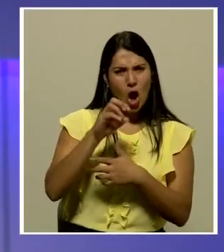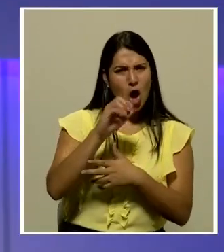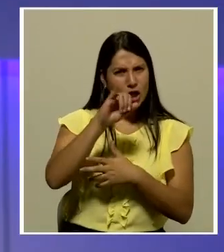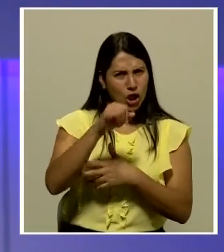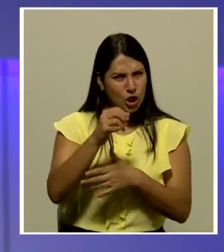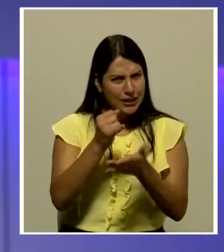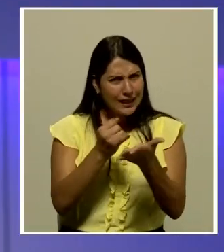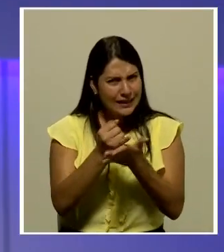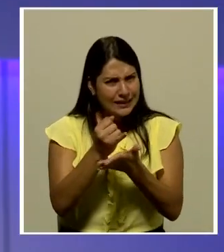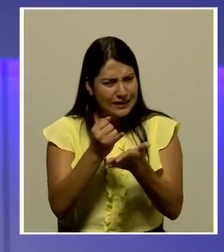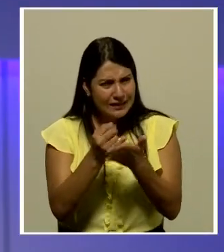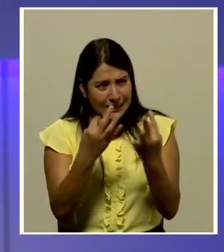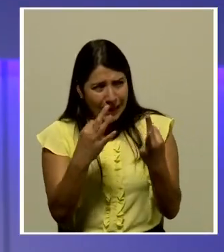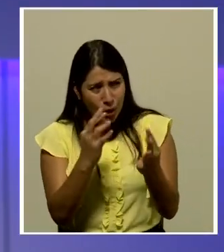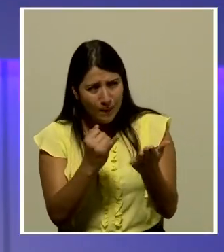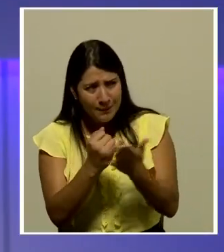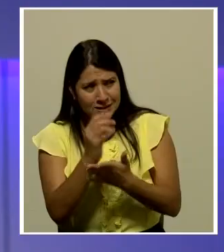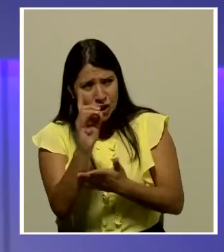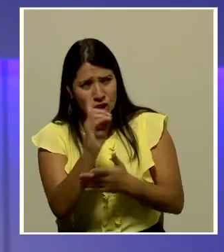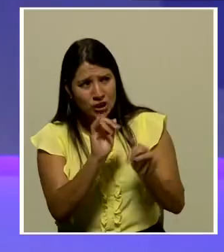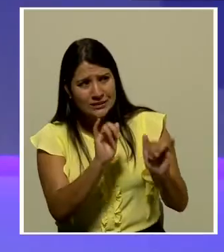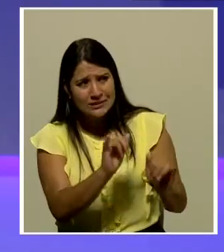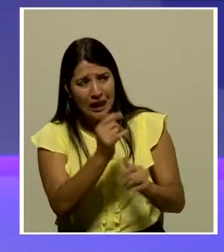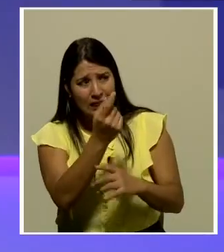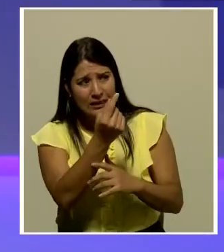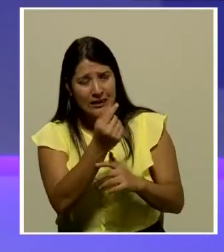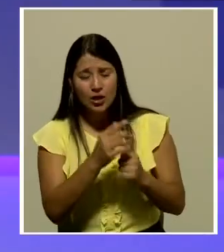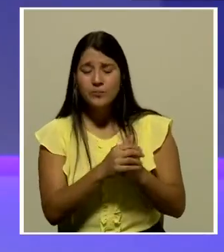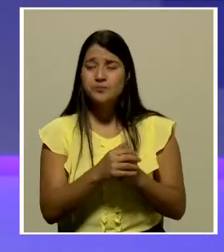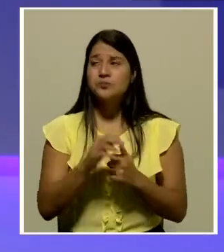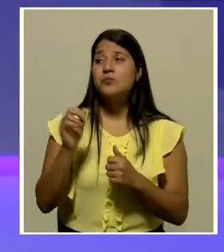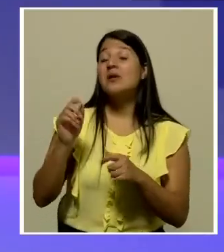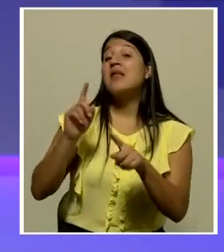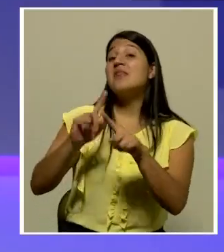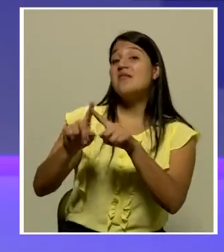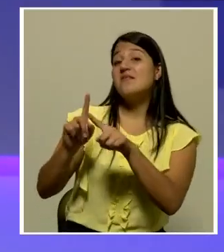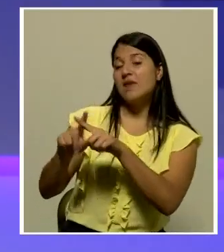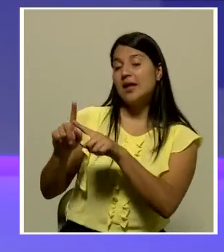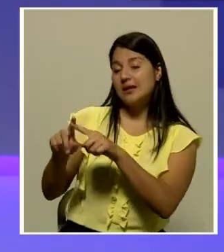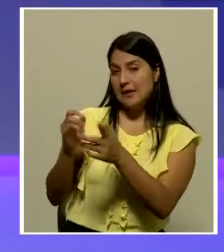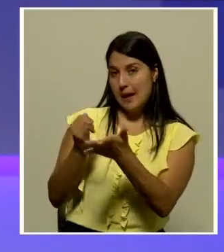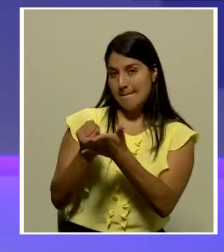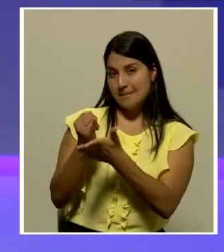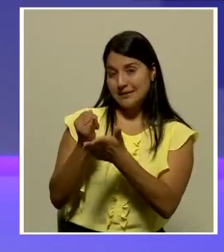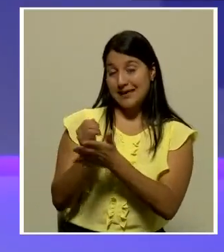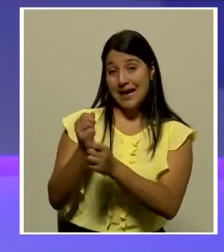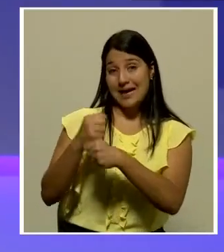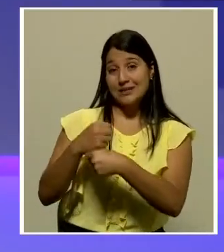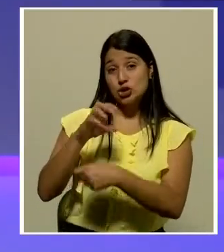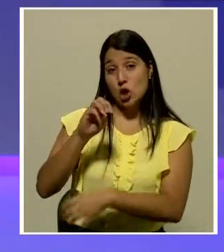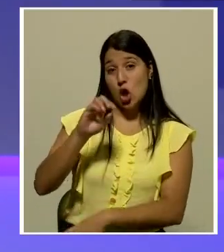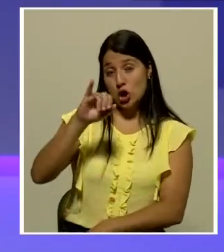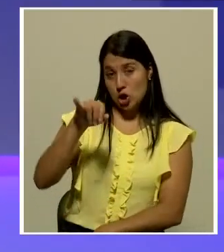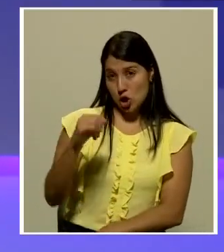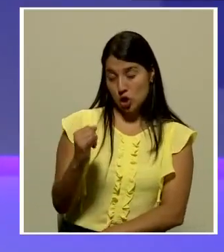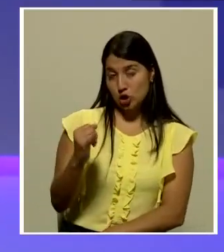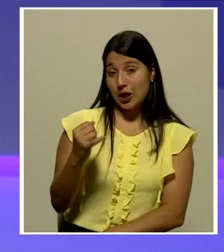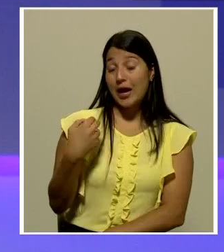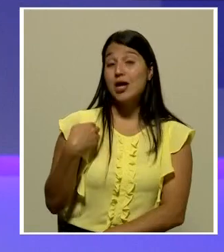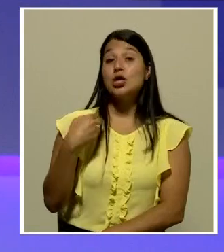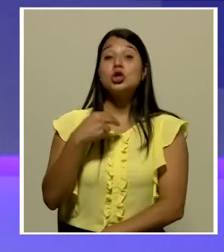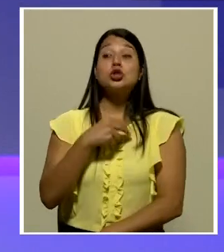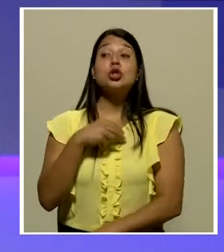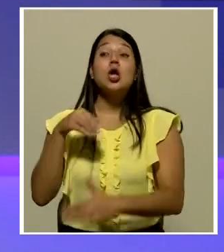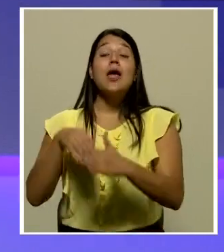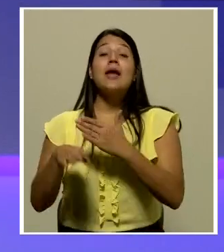ese movimiento de dinero. Hubo varios informes del OIJ, en eso estuvo trabajando el OIJ. Nosotros por lo menos en